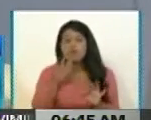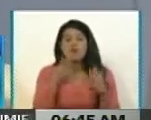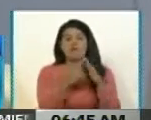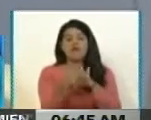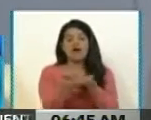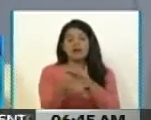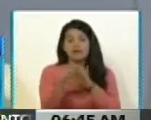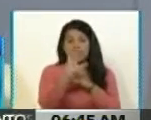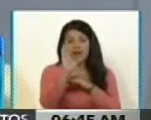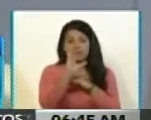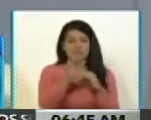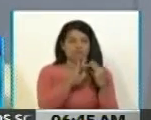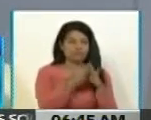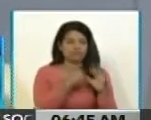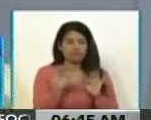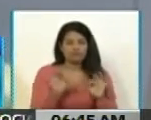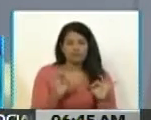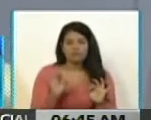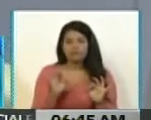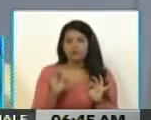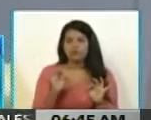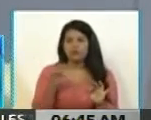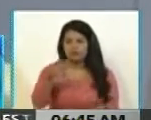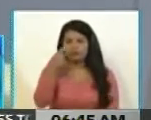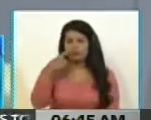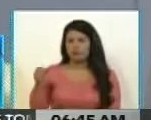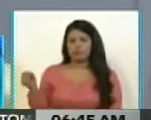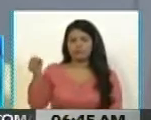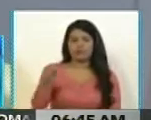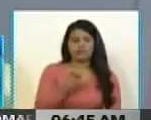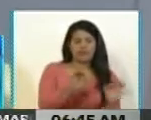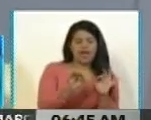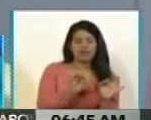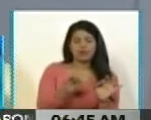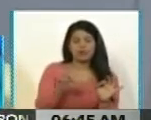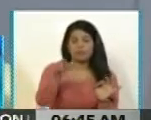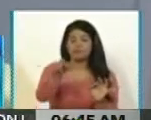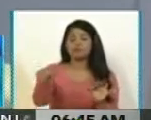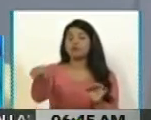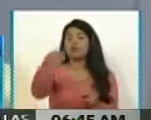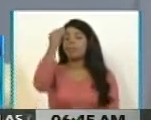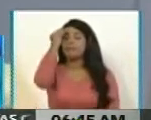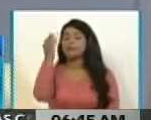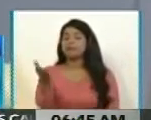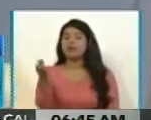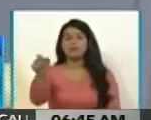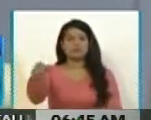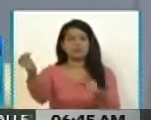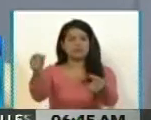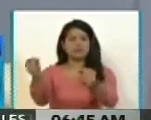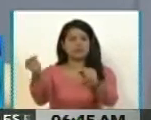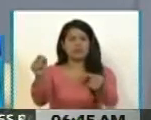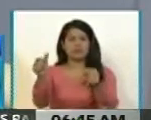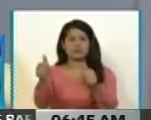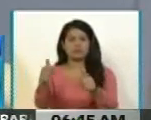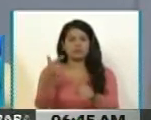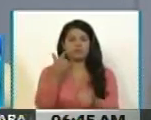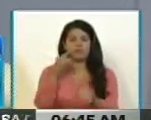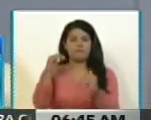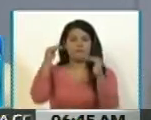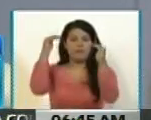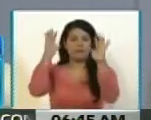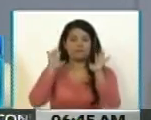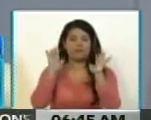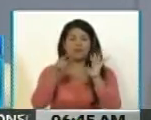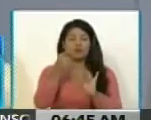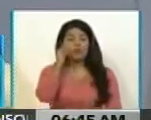Caracas, de cómo ponías tú a debatir y a reflexionar a la gente. Recuerdo mucho una experiencia con una